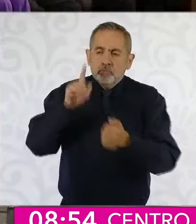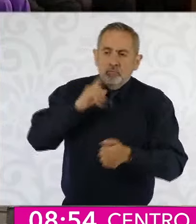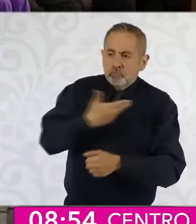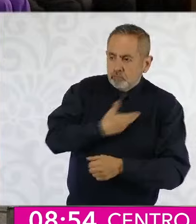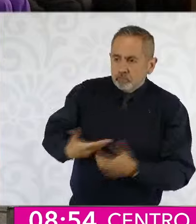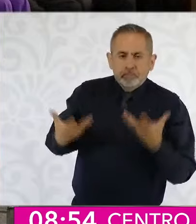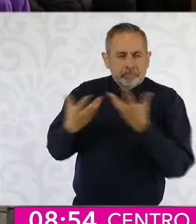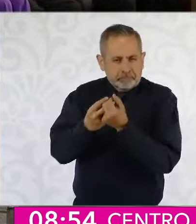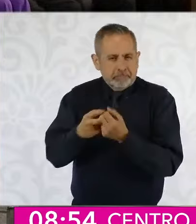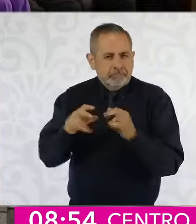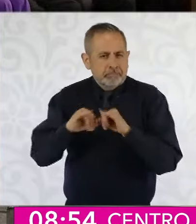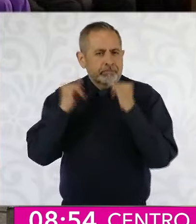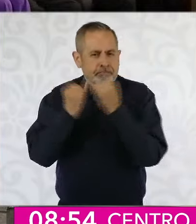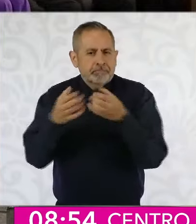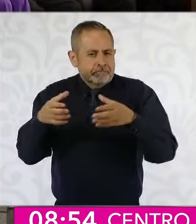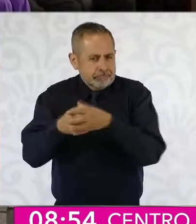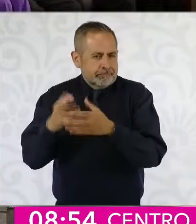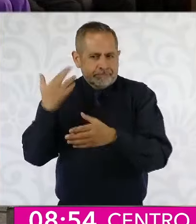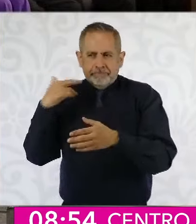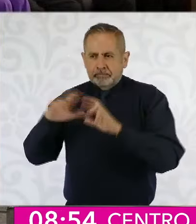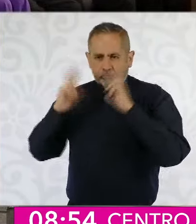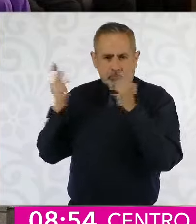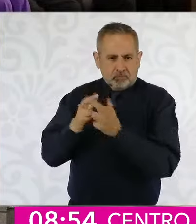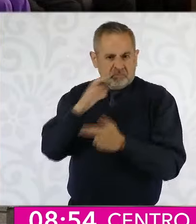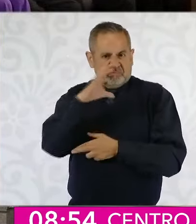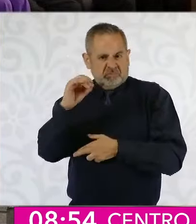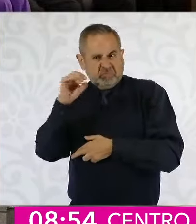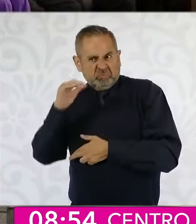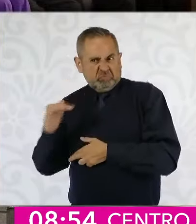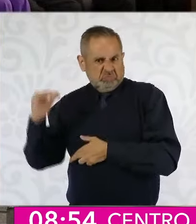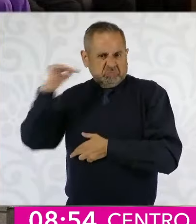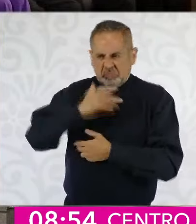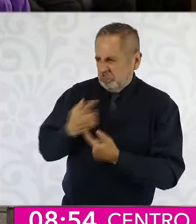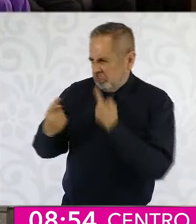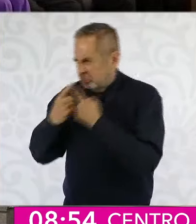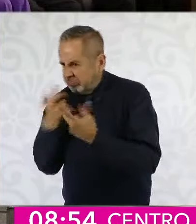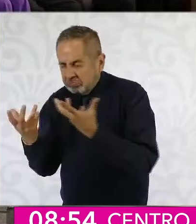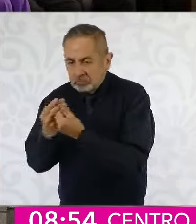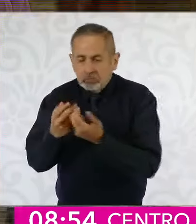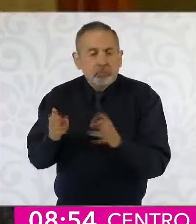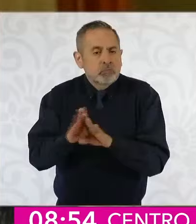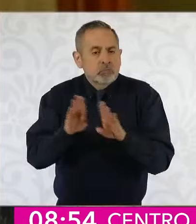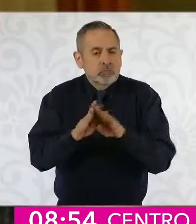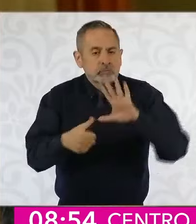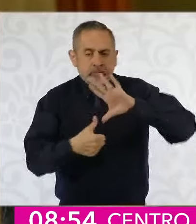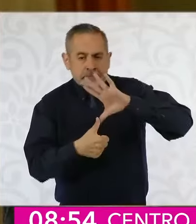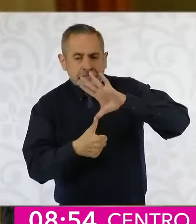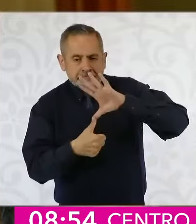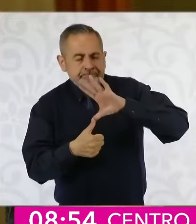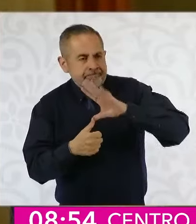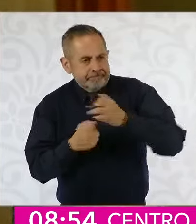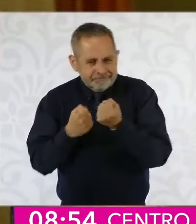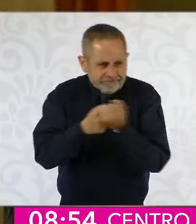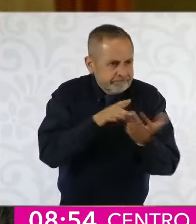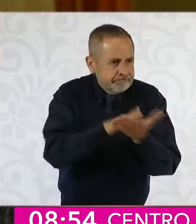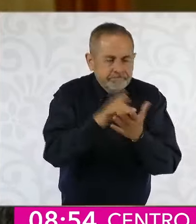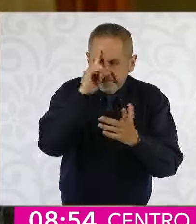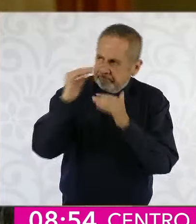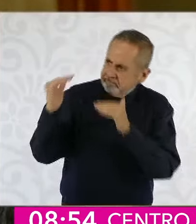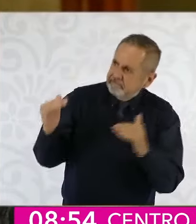nos acompañó en la reunión del CEO Dialogue, es realmente cómo podemos fortalecer a Norteamérica para enfrentar a